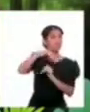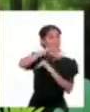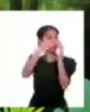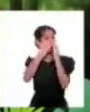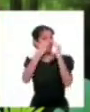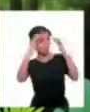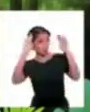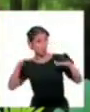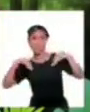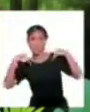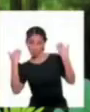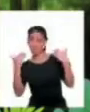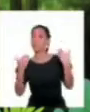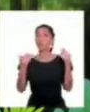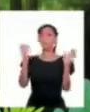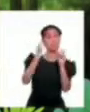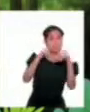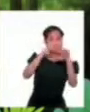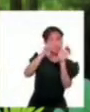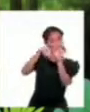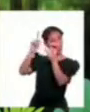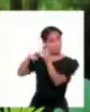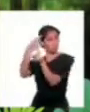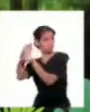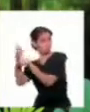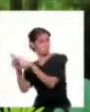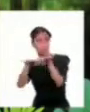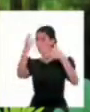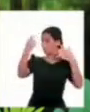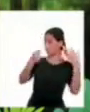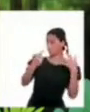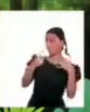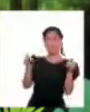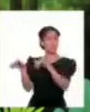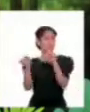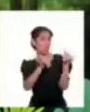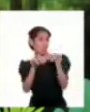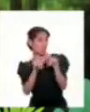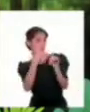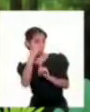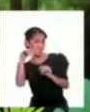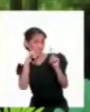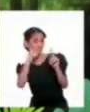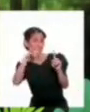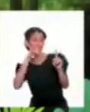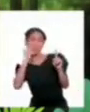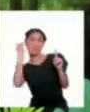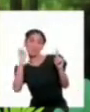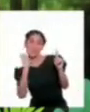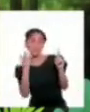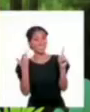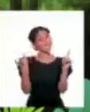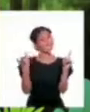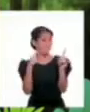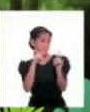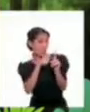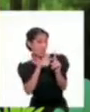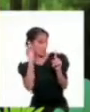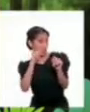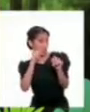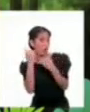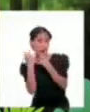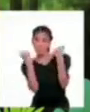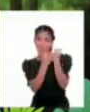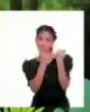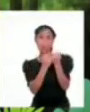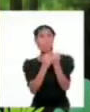niños podemos participar de distintas maneras. Como nuestro amigo José, que participa en la